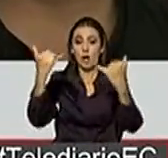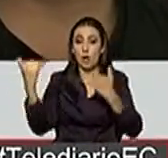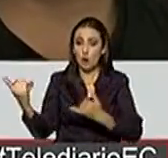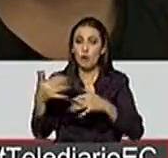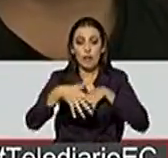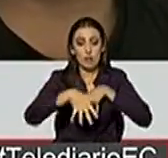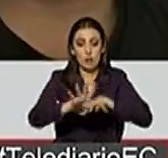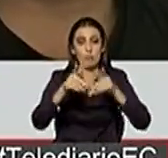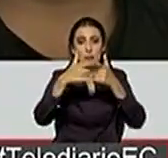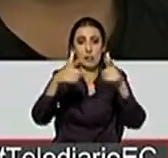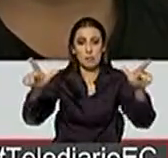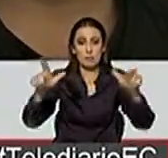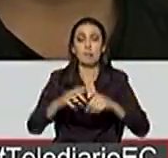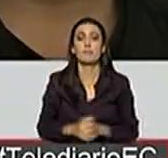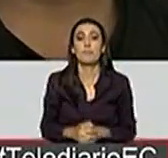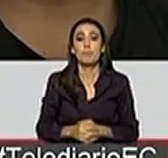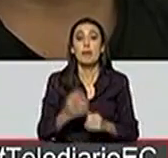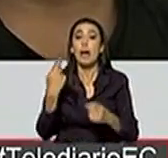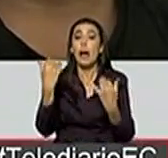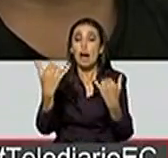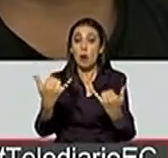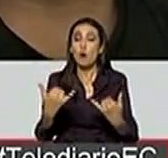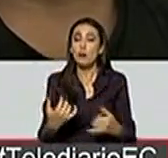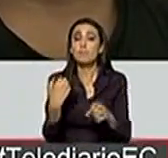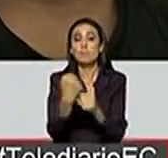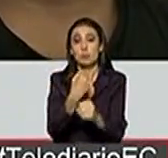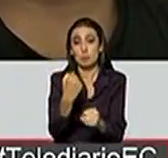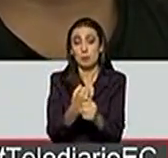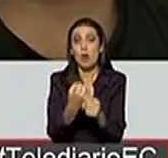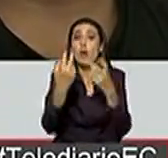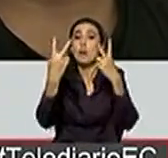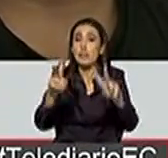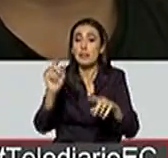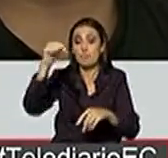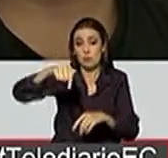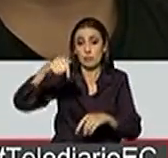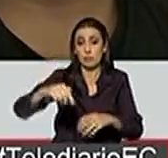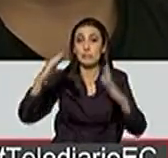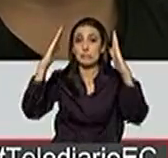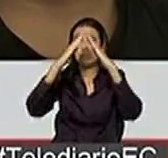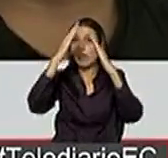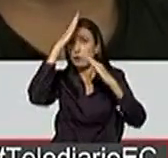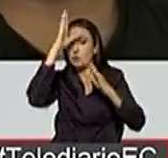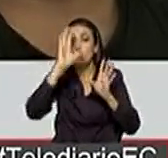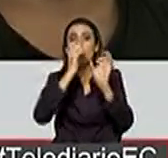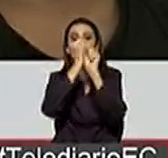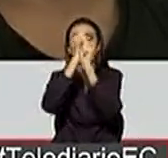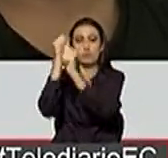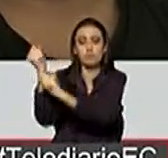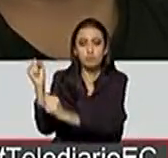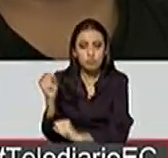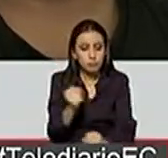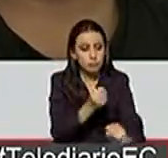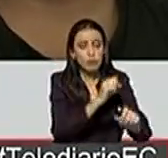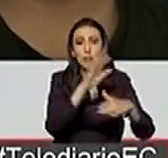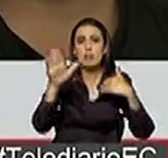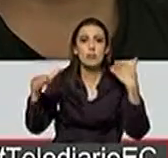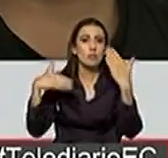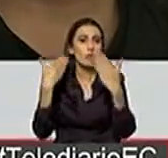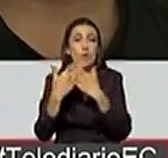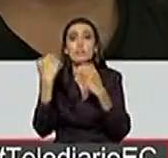la medida así es que estamos trabajando en eso y también aquí estamos haciendo mingas pequeñas vamos a hacer una minga de